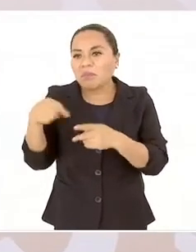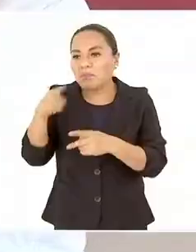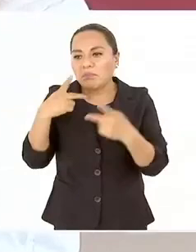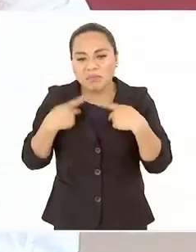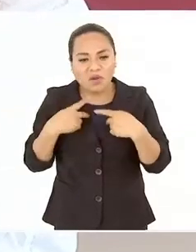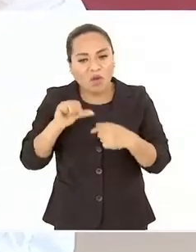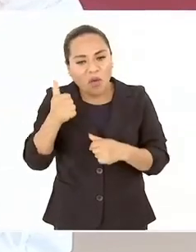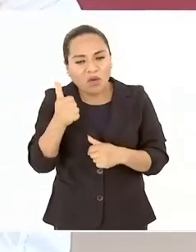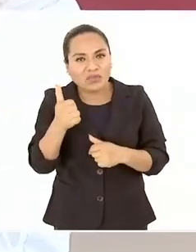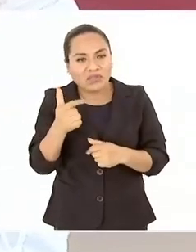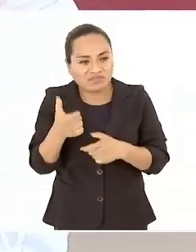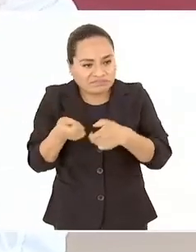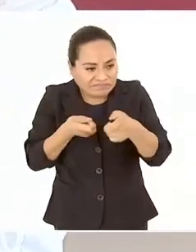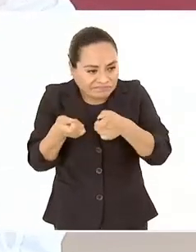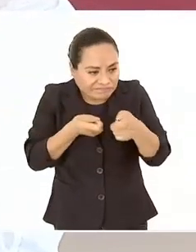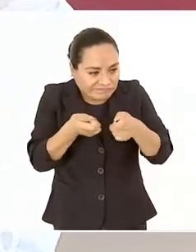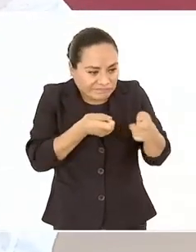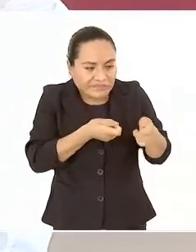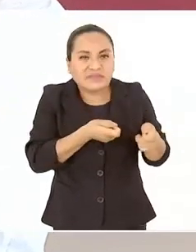Están